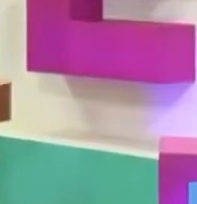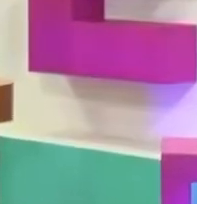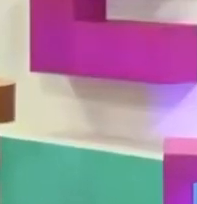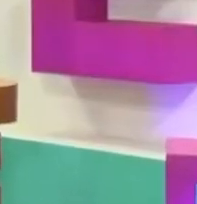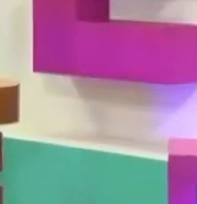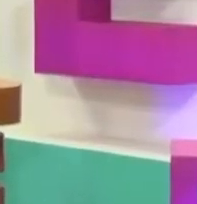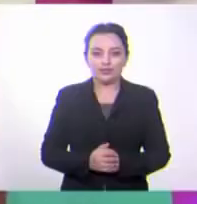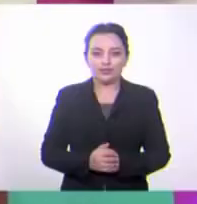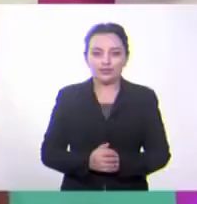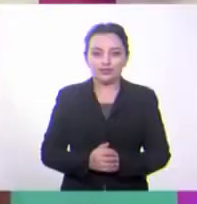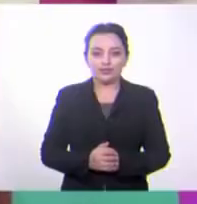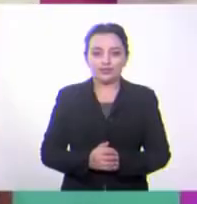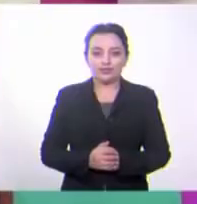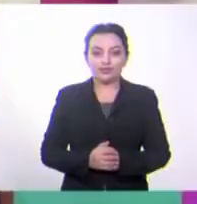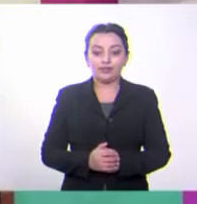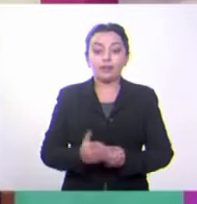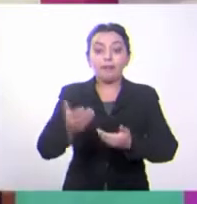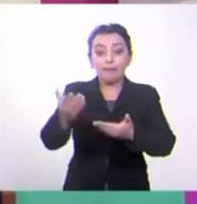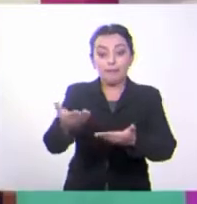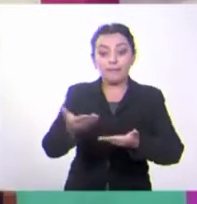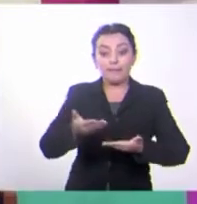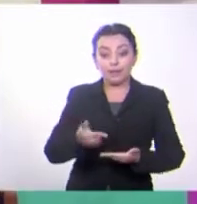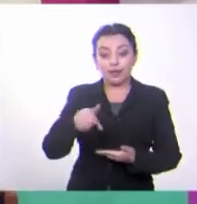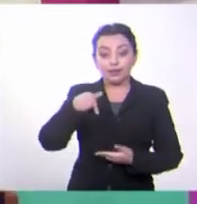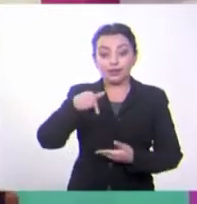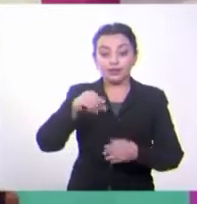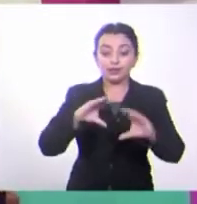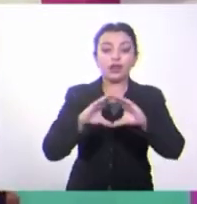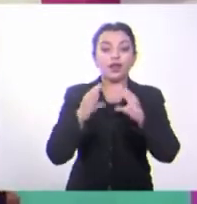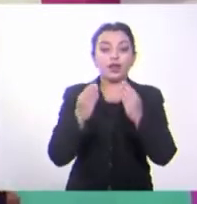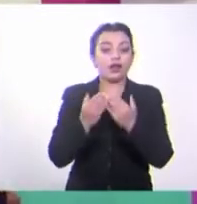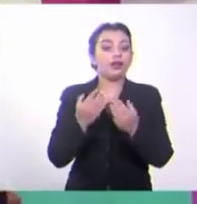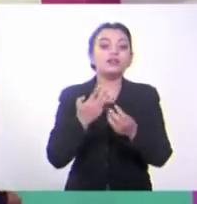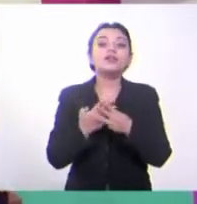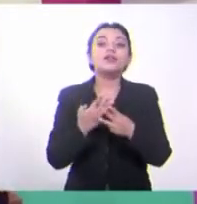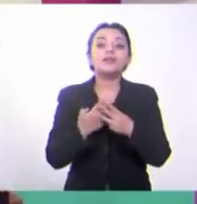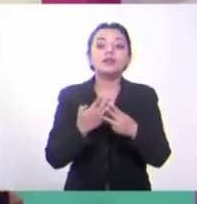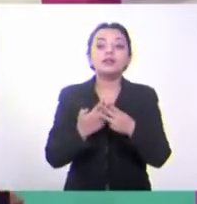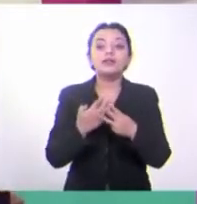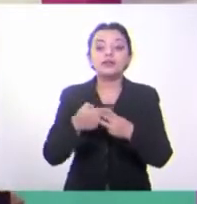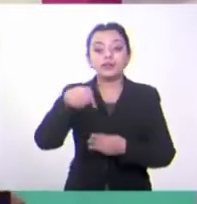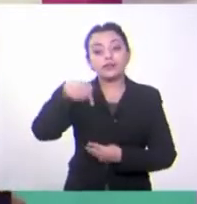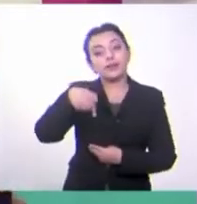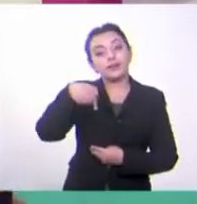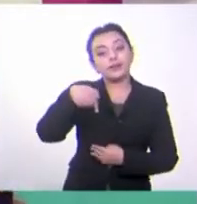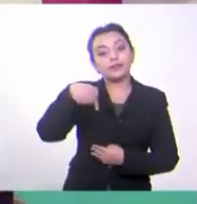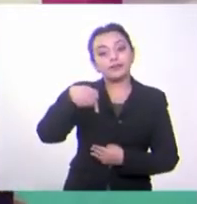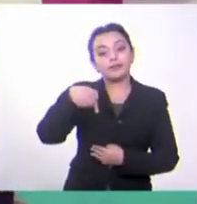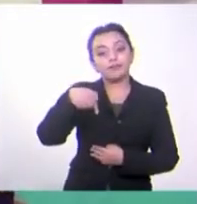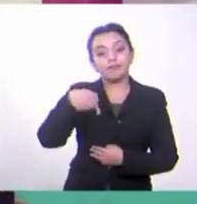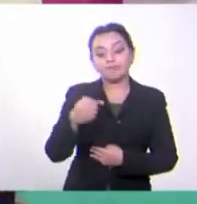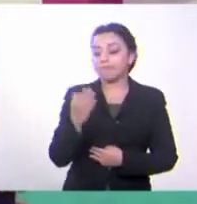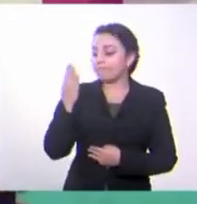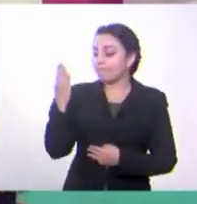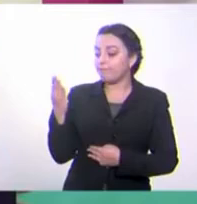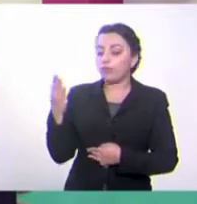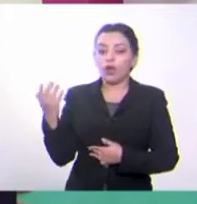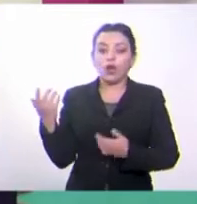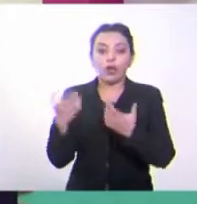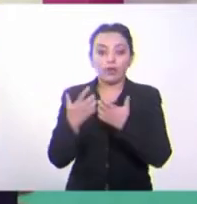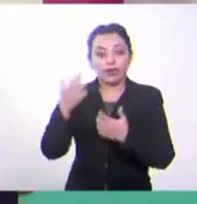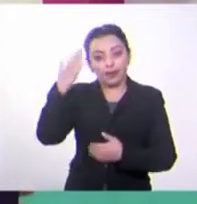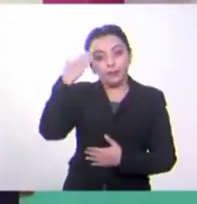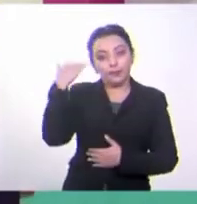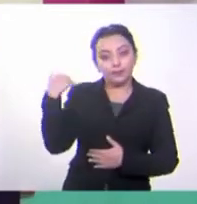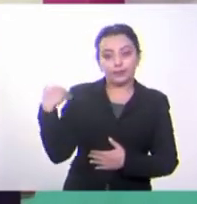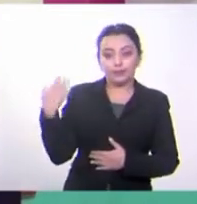Bienvenidos una vez más a su teleclase de matemática. Les saluda Doris Ochoa y en esta oportunidad me acompaña Alejandra Regalado.